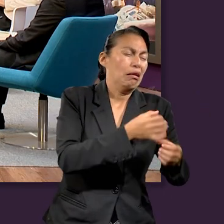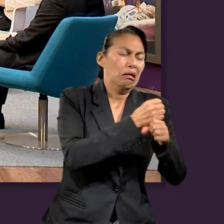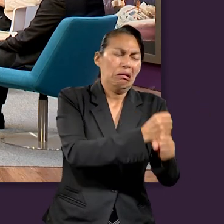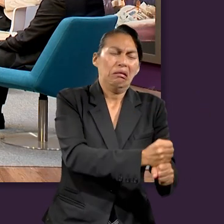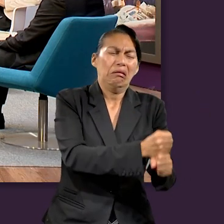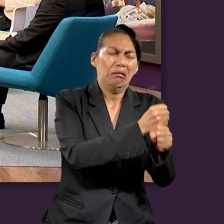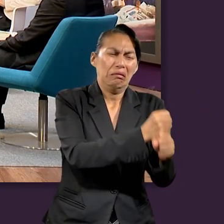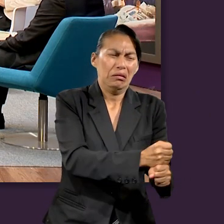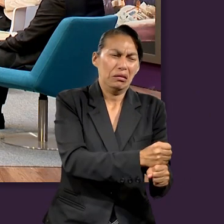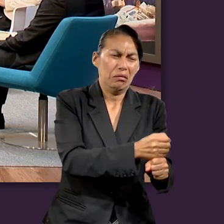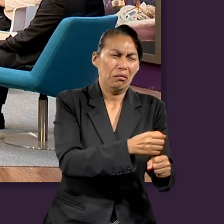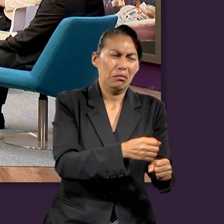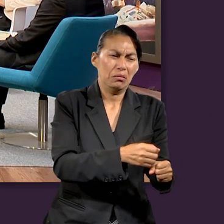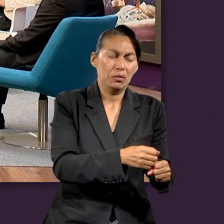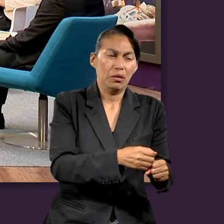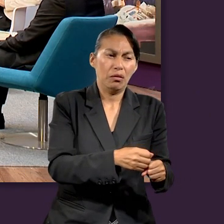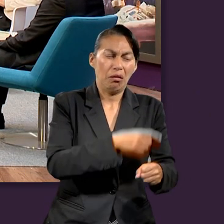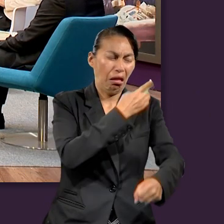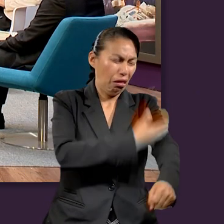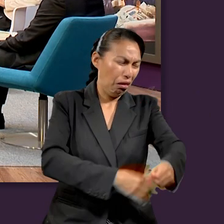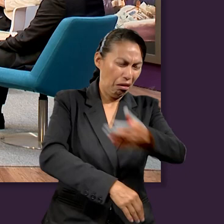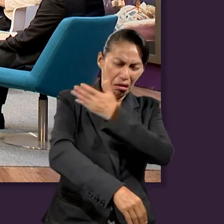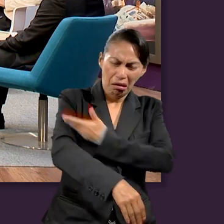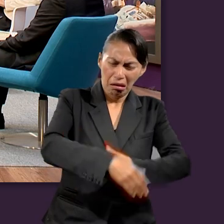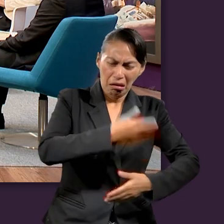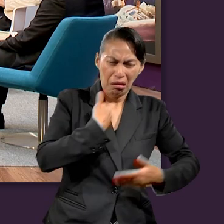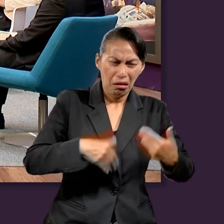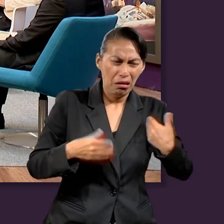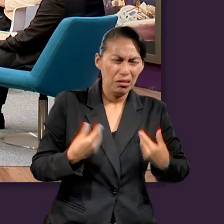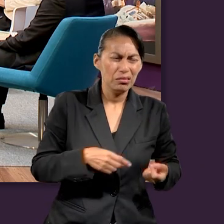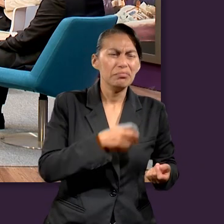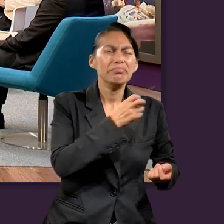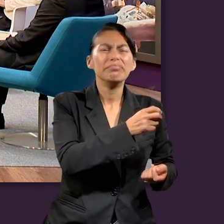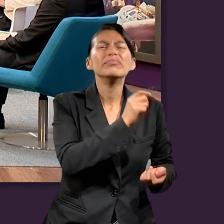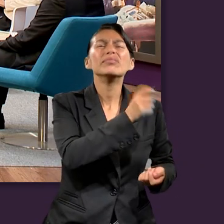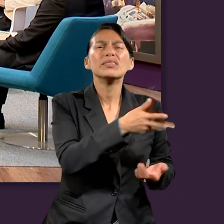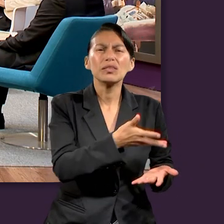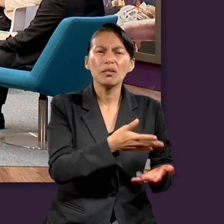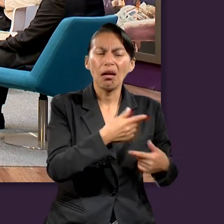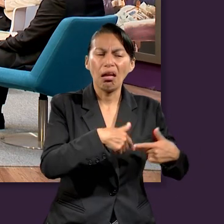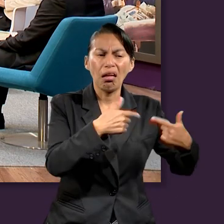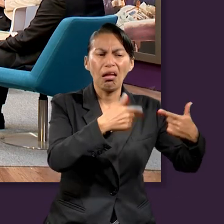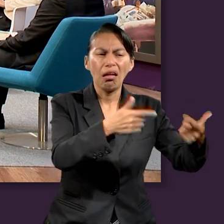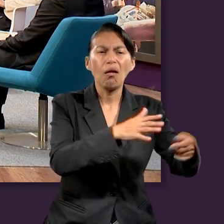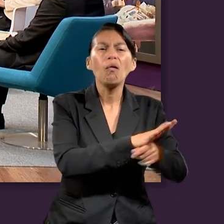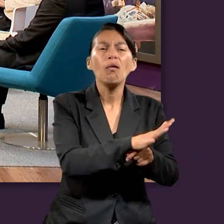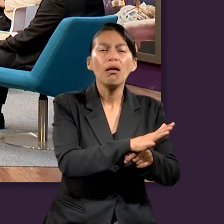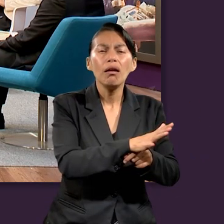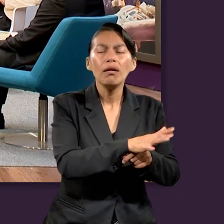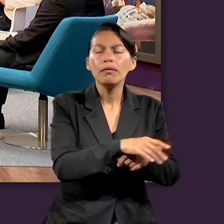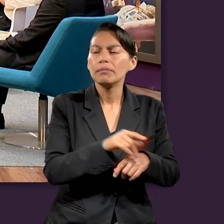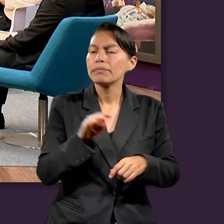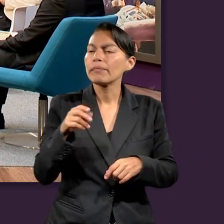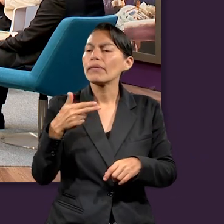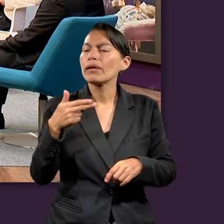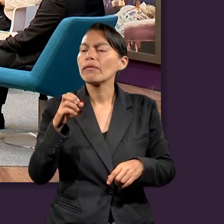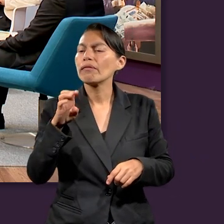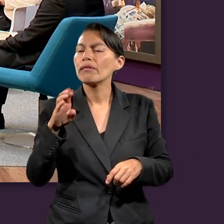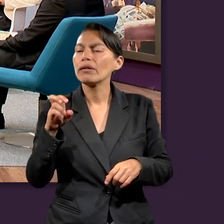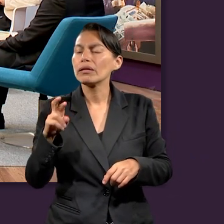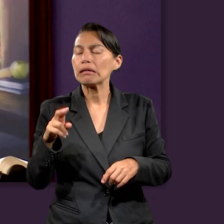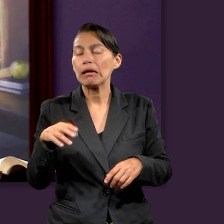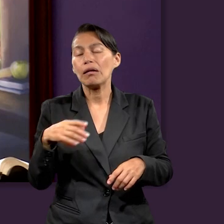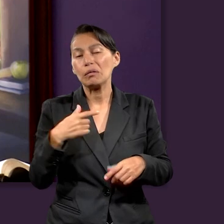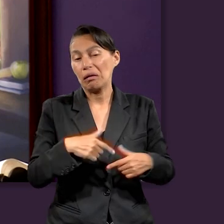sacrificios. Y justamente esto tuvo una consecuencia. Eber, ¿cuál fue? Sí, bueno, la consecuencia